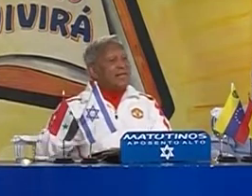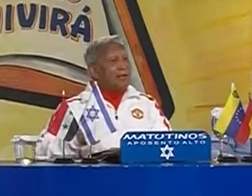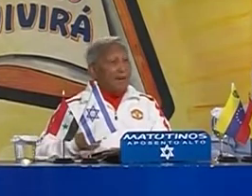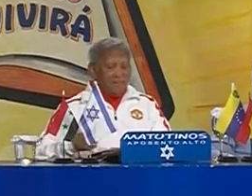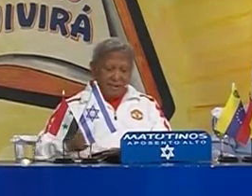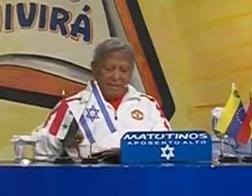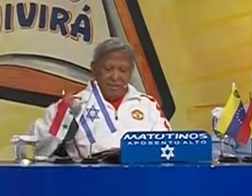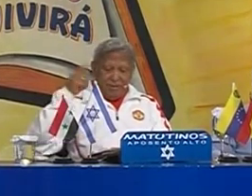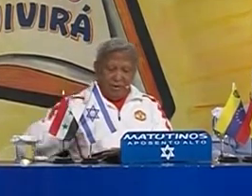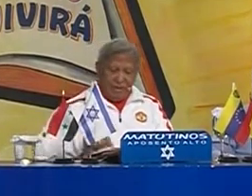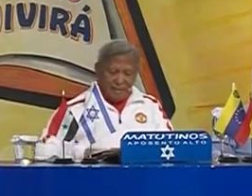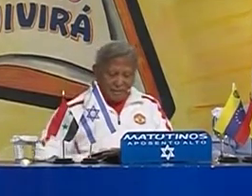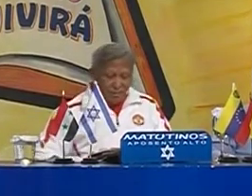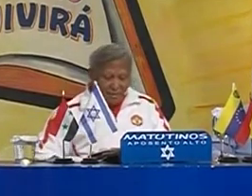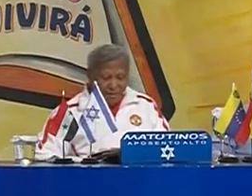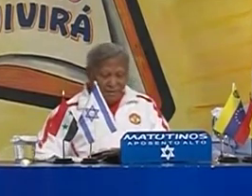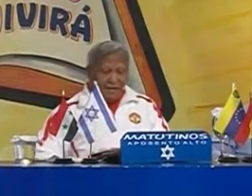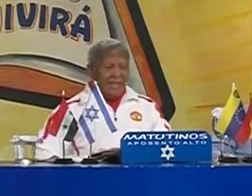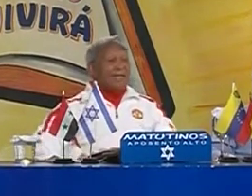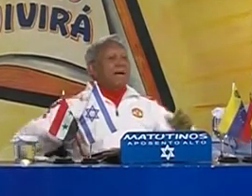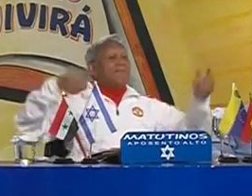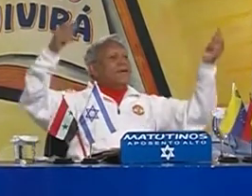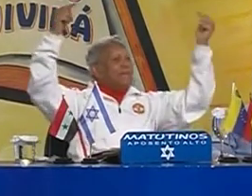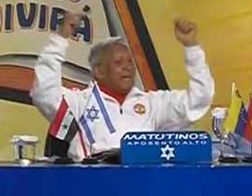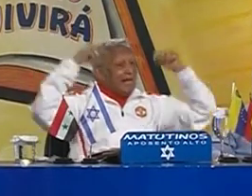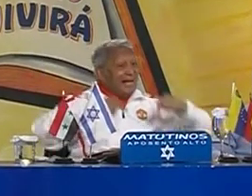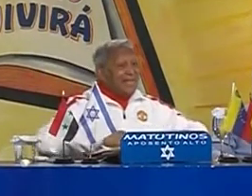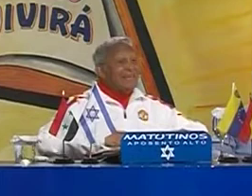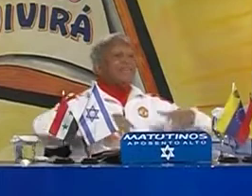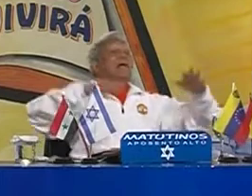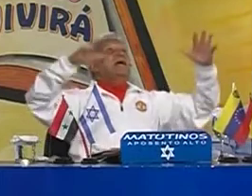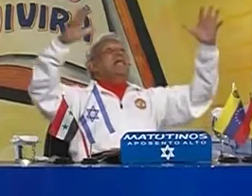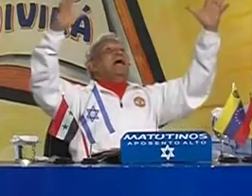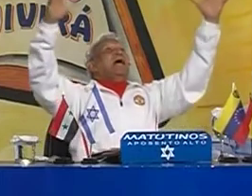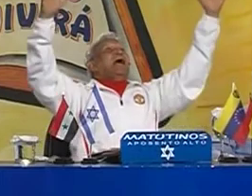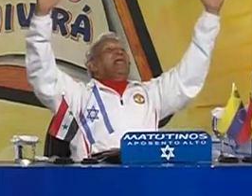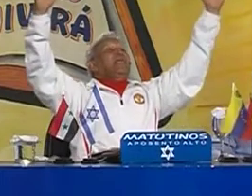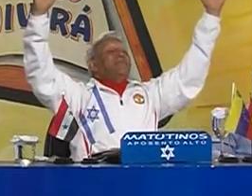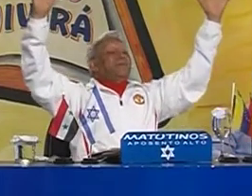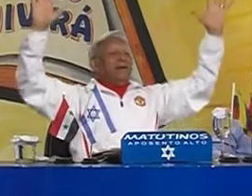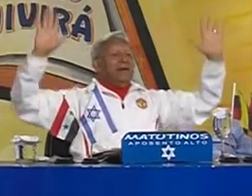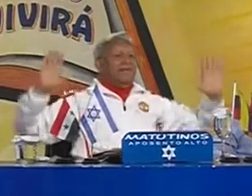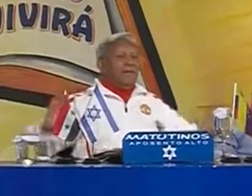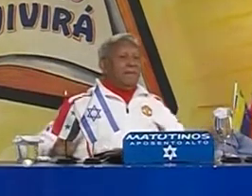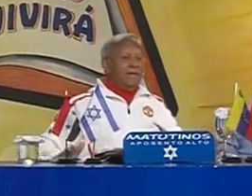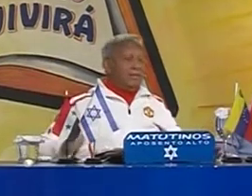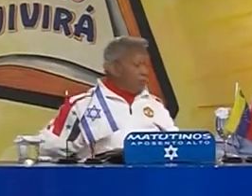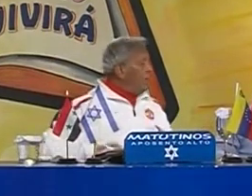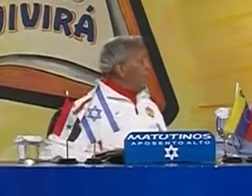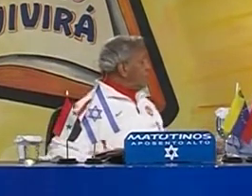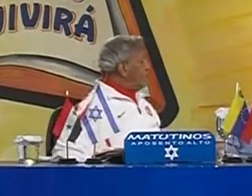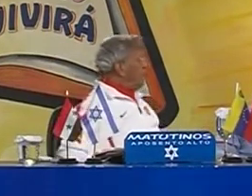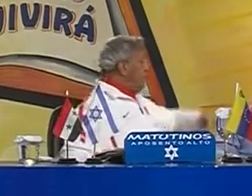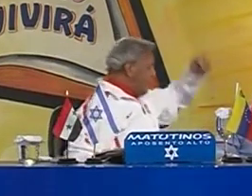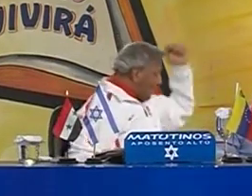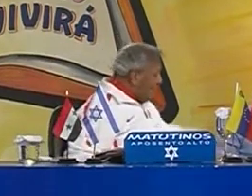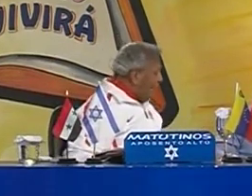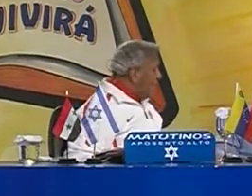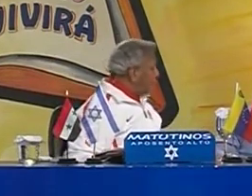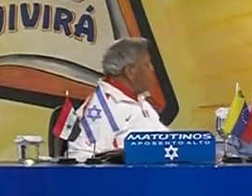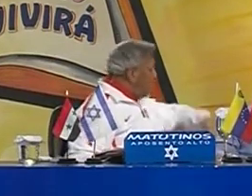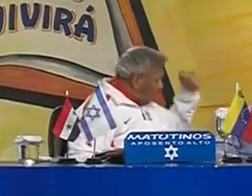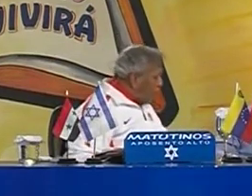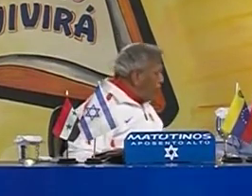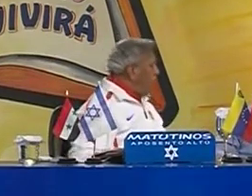antes del quebrantamiento es la soberbia y antes de la caída, la altivez de espíritu. ¿Esa mujer